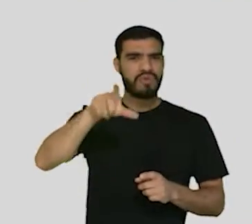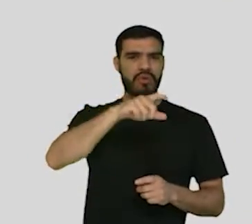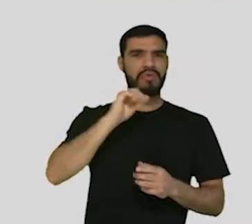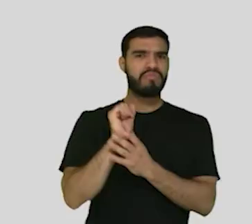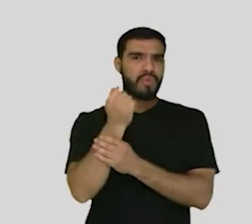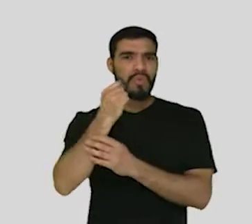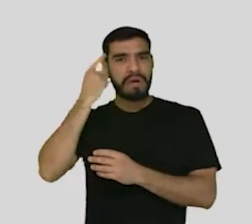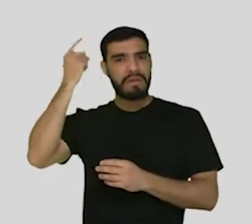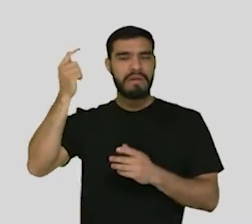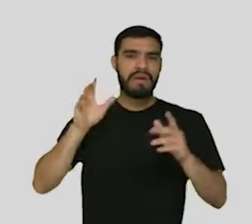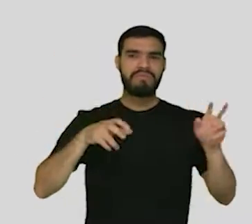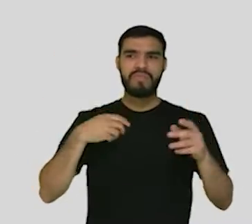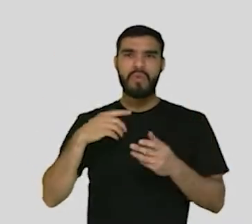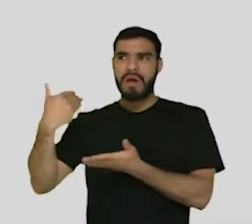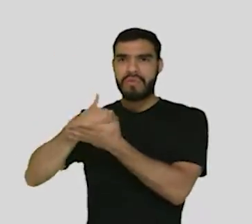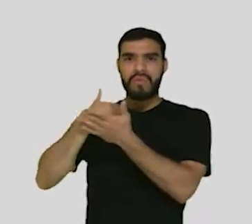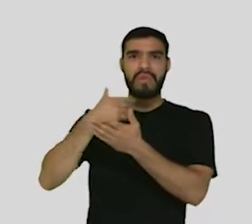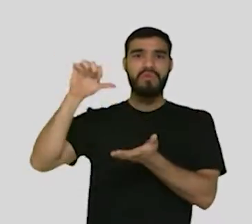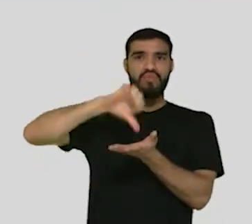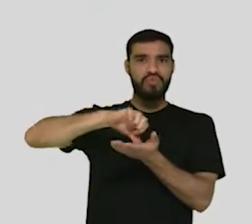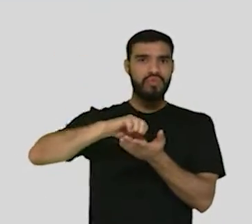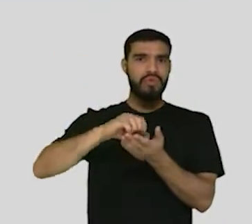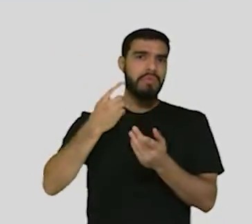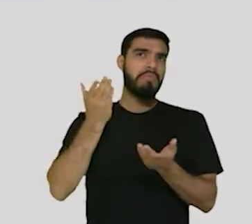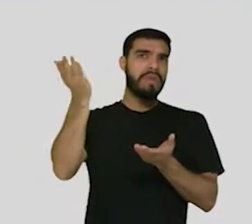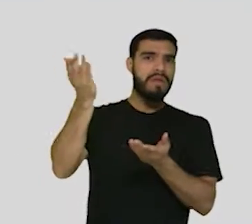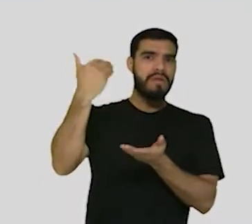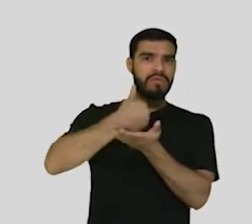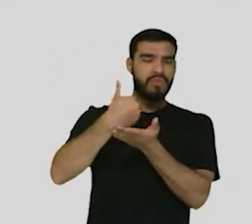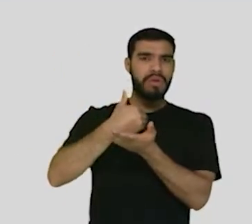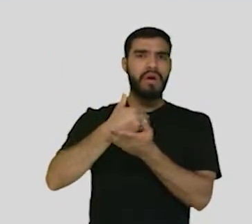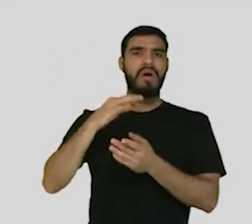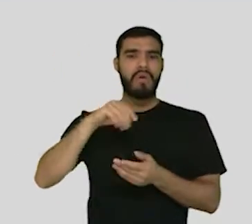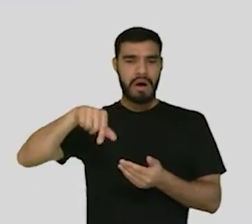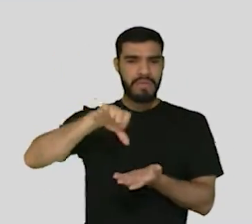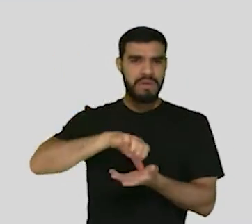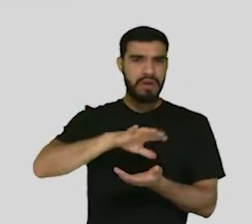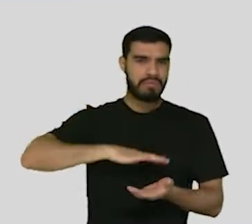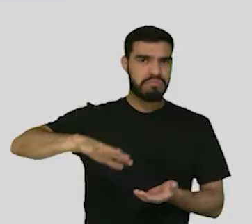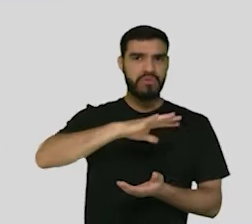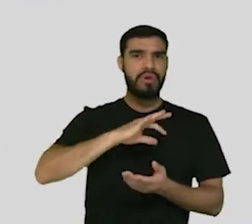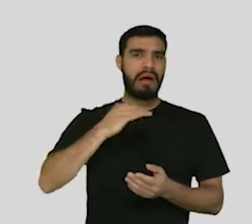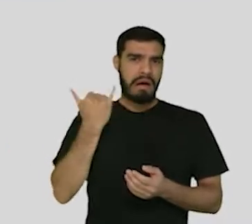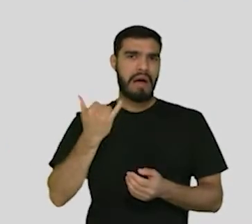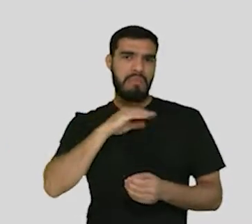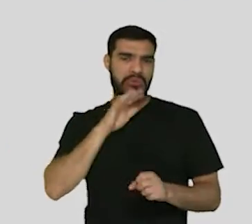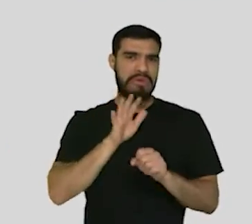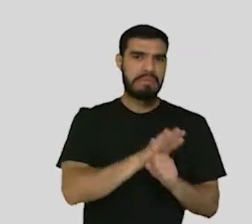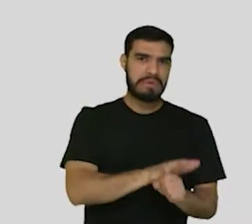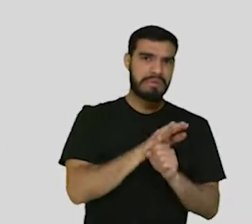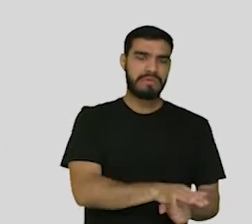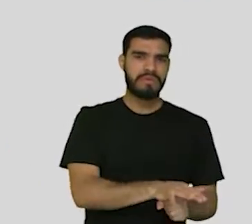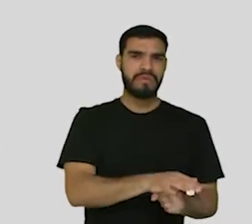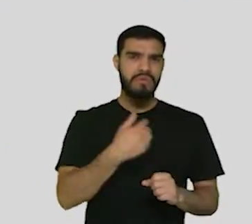Mi tapisápico o Seyjehui, o Jeca, Maesapa, o Jehuimeeta,